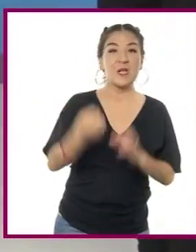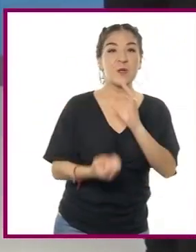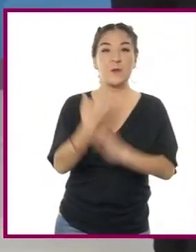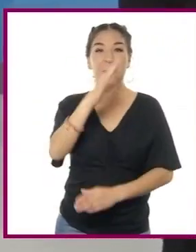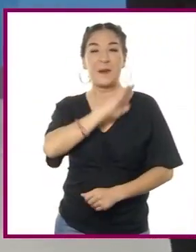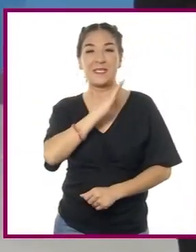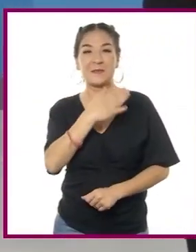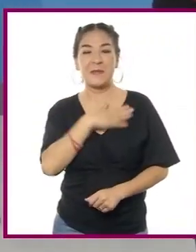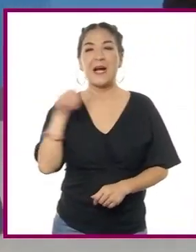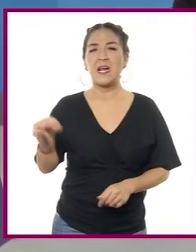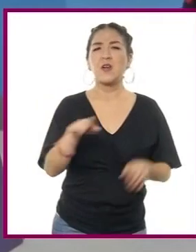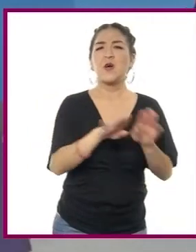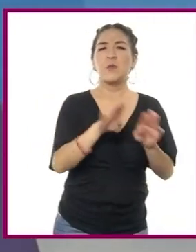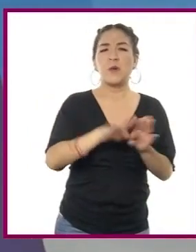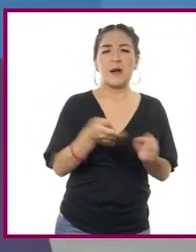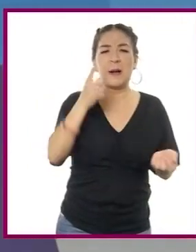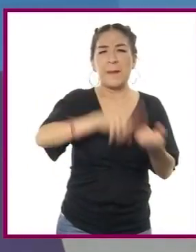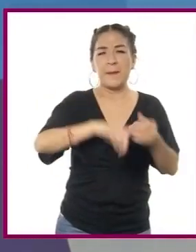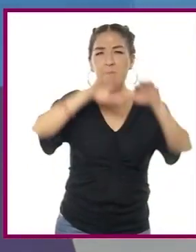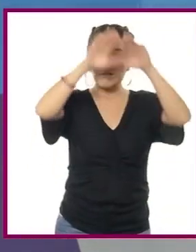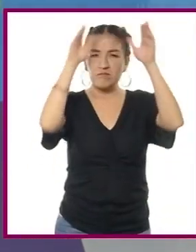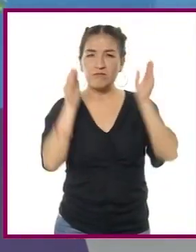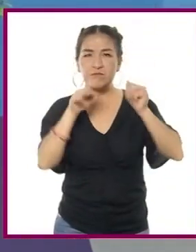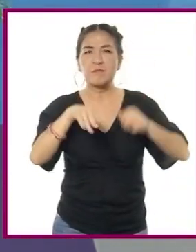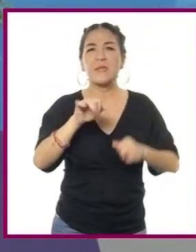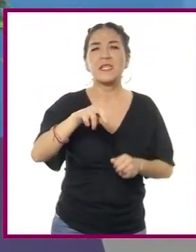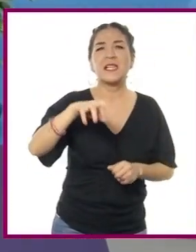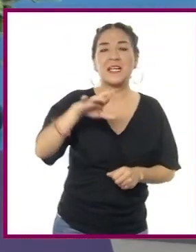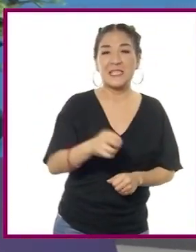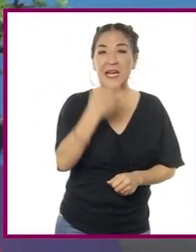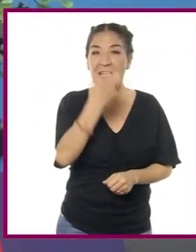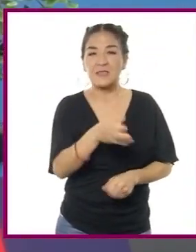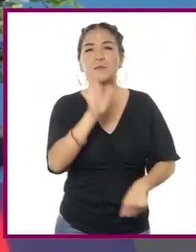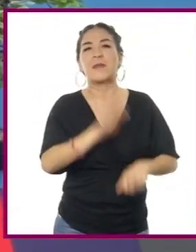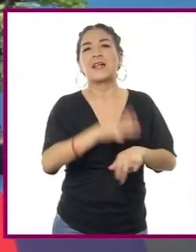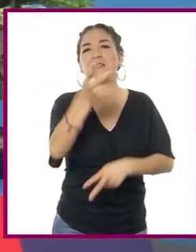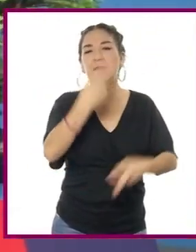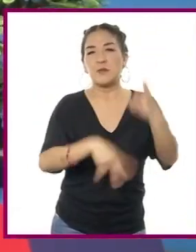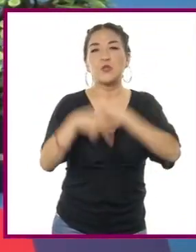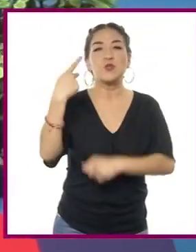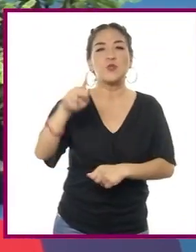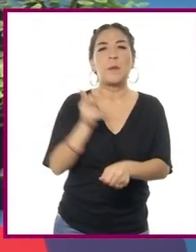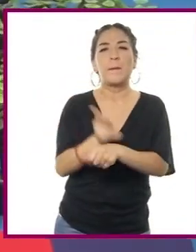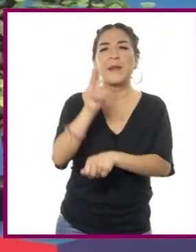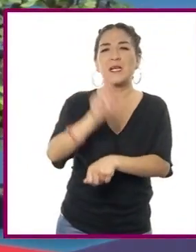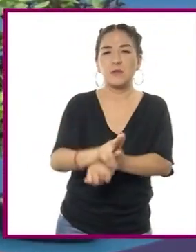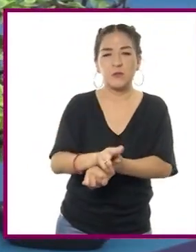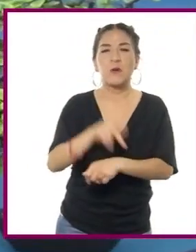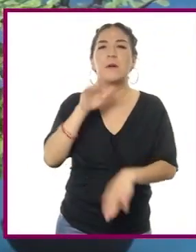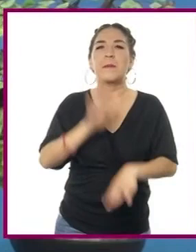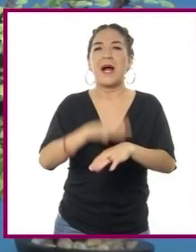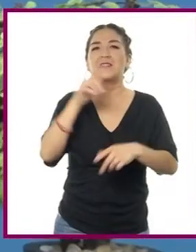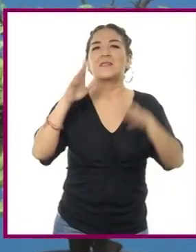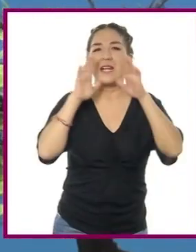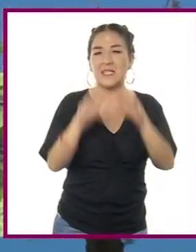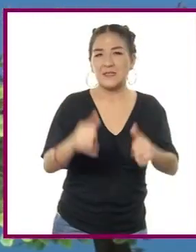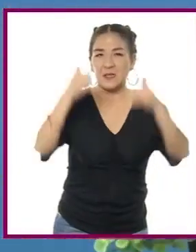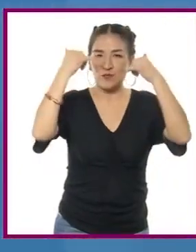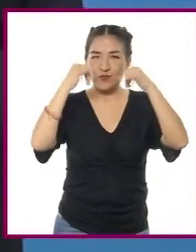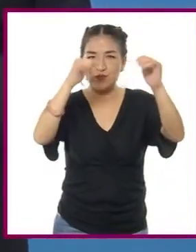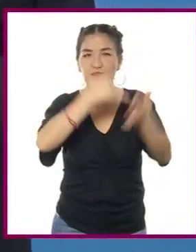España, la minería fue la base de su economía. En torno a las minas peruanas florecieron las haciendas